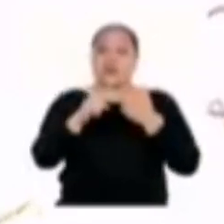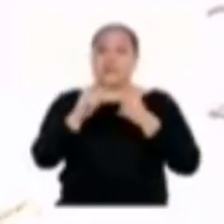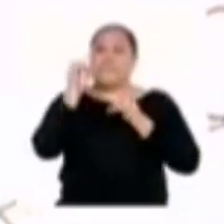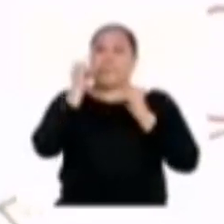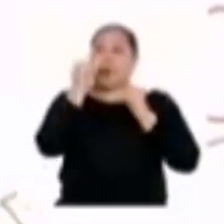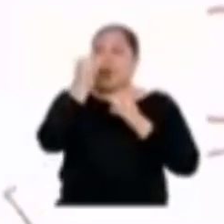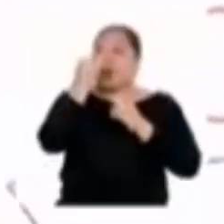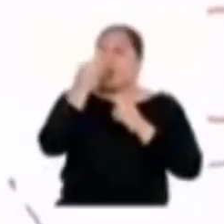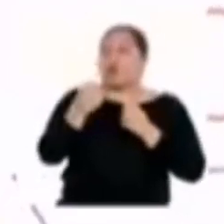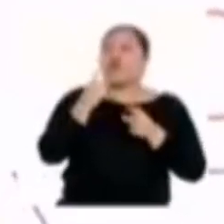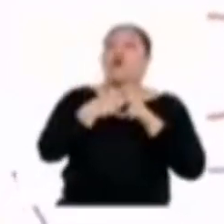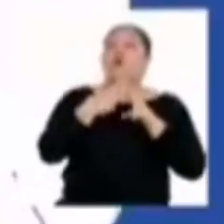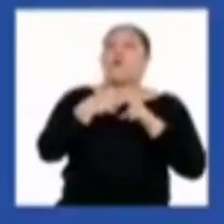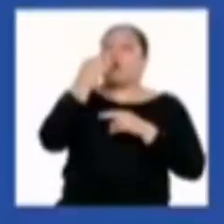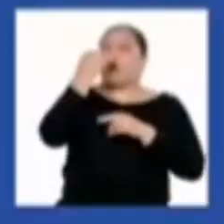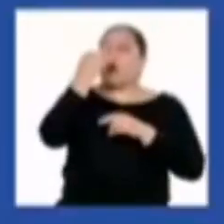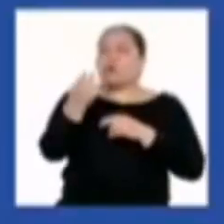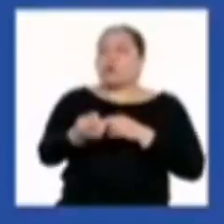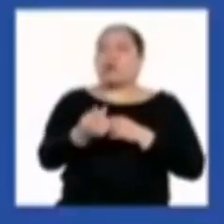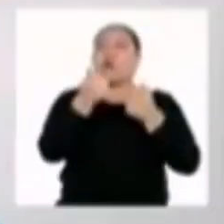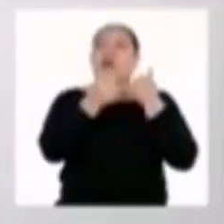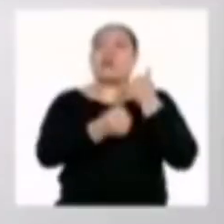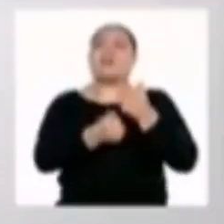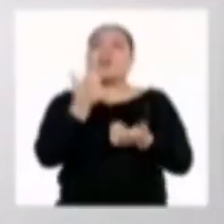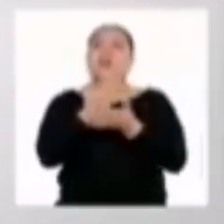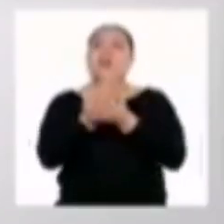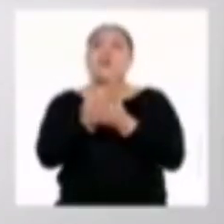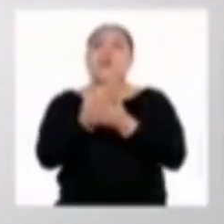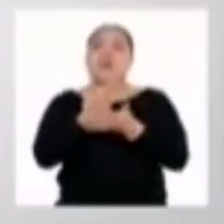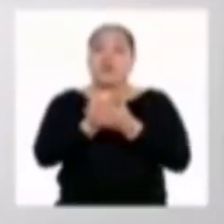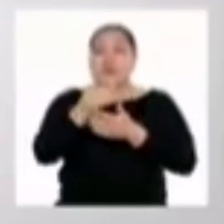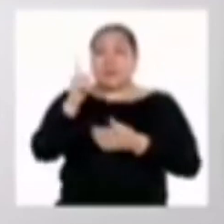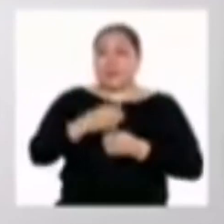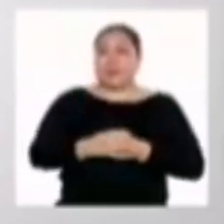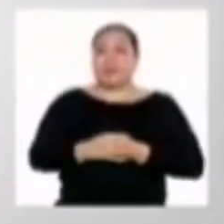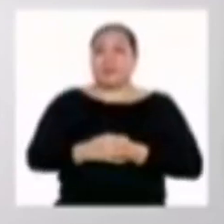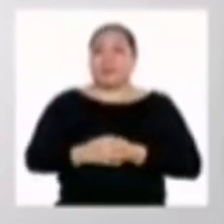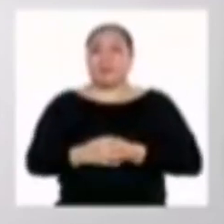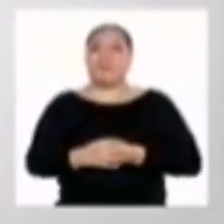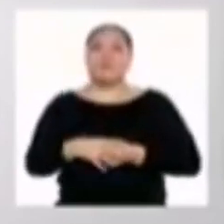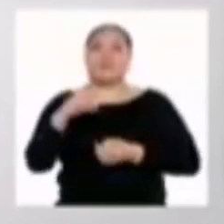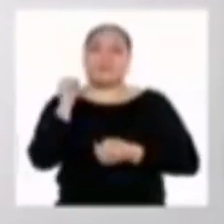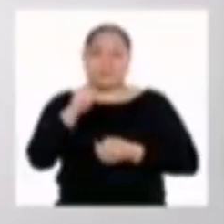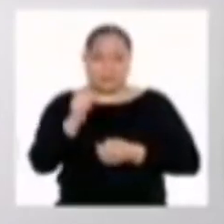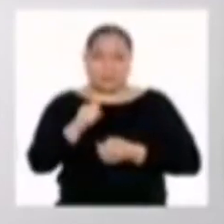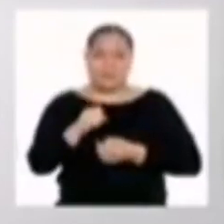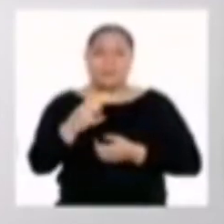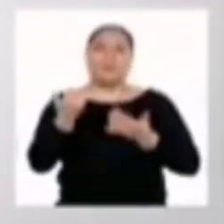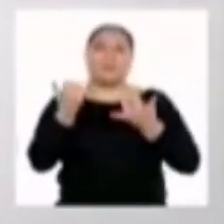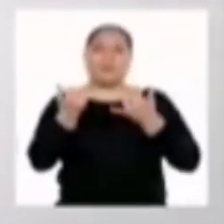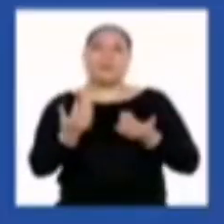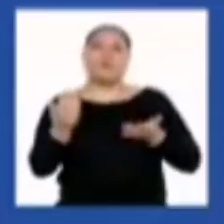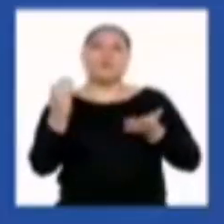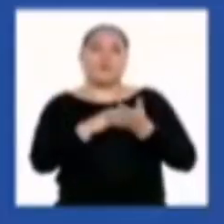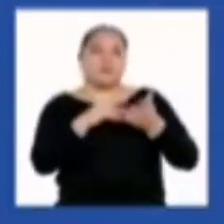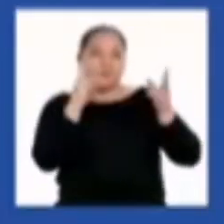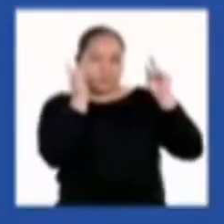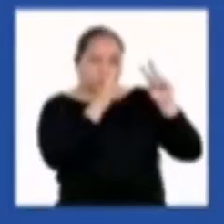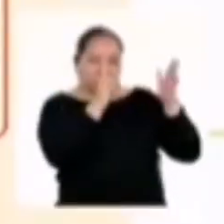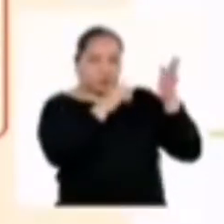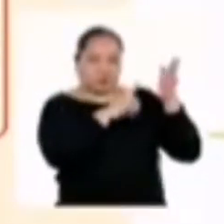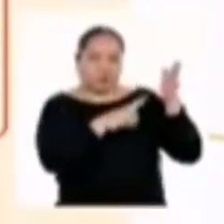principales ideas que validan mi tesis. Así es, volvamos a mirar el texto que acabamos de